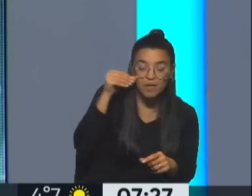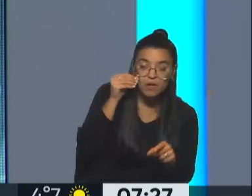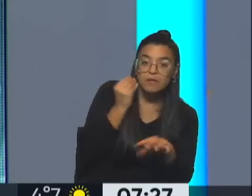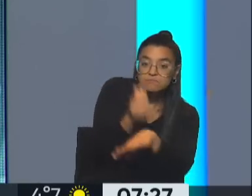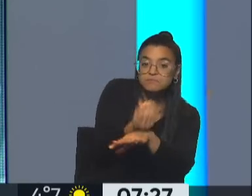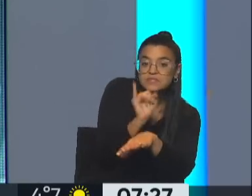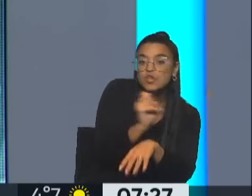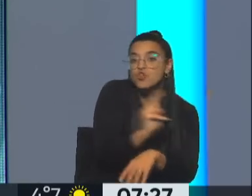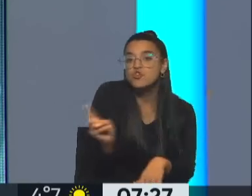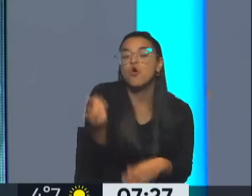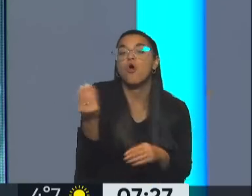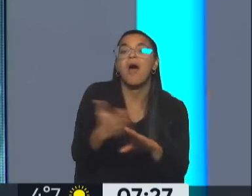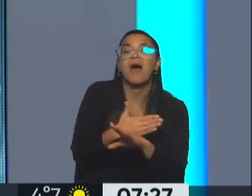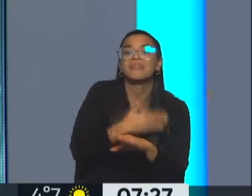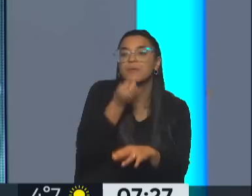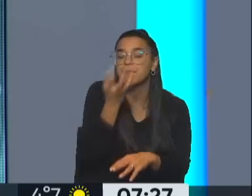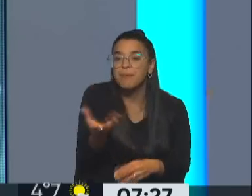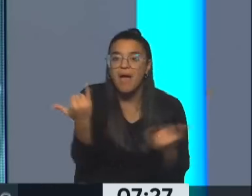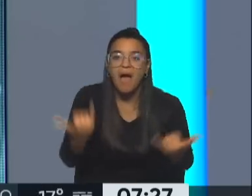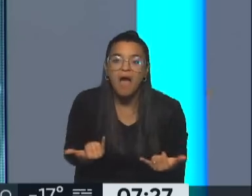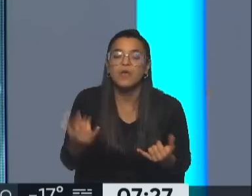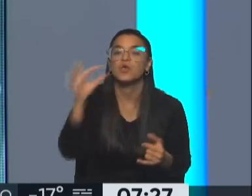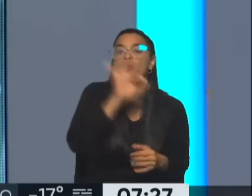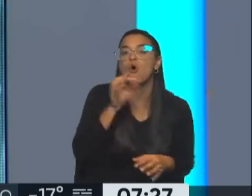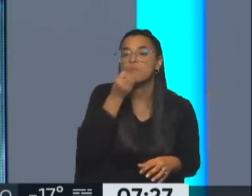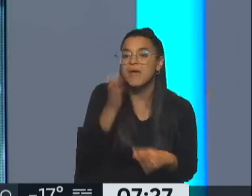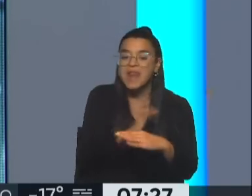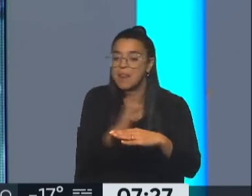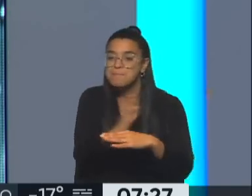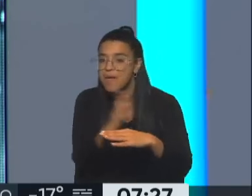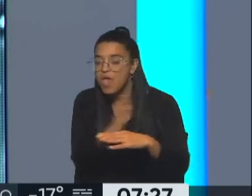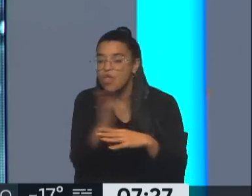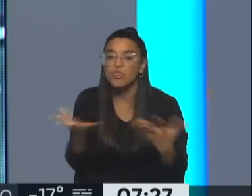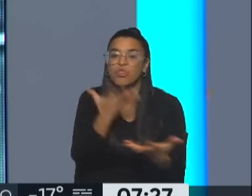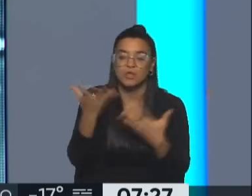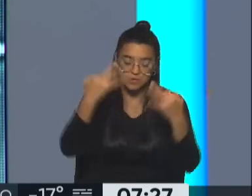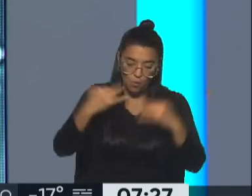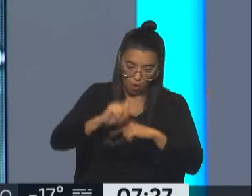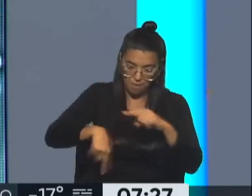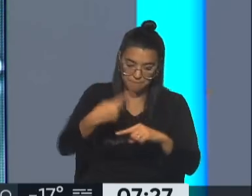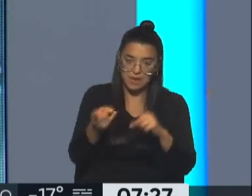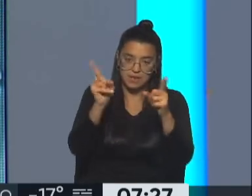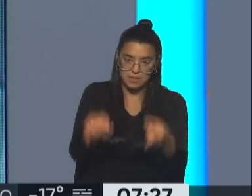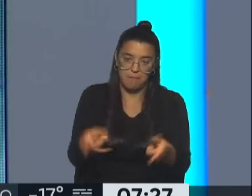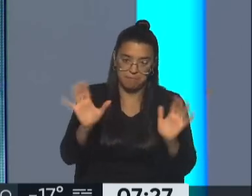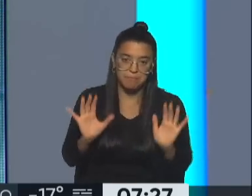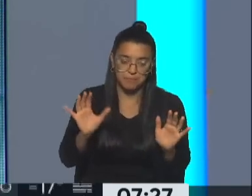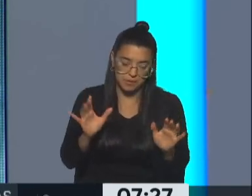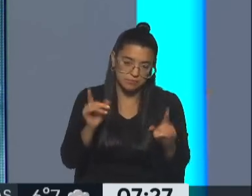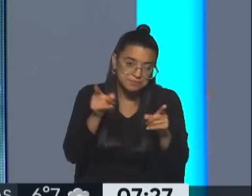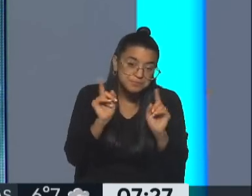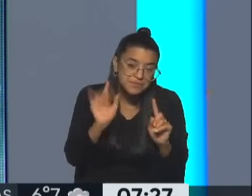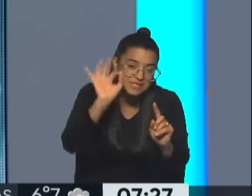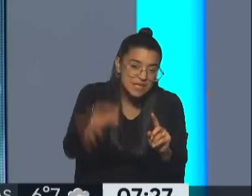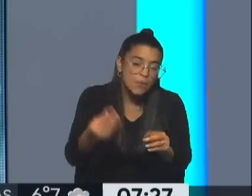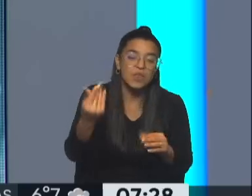alguna declaración previa, podrá haber alguna declaración en el medio de la sesión. Seguramente mañana también, tomando en